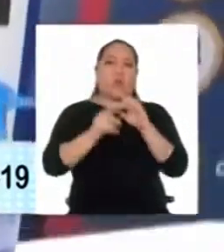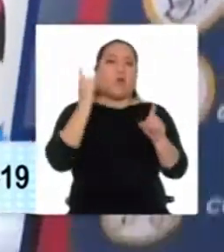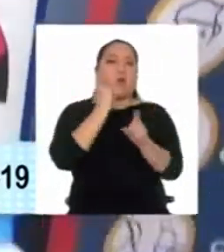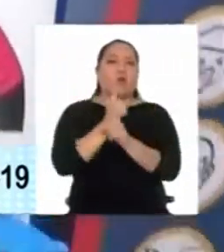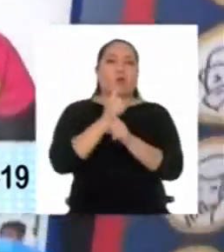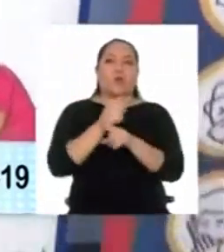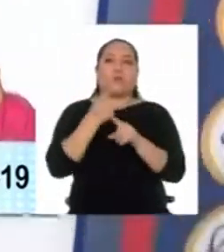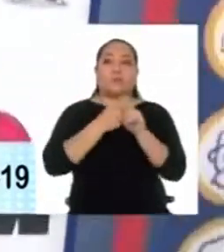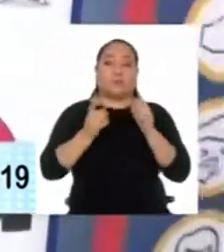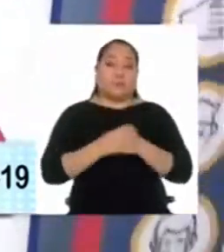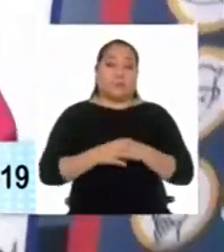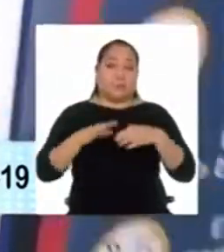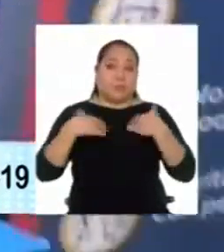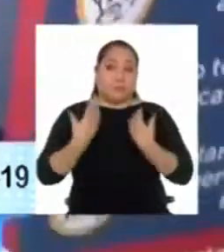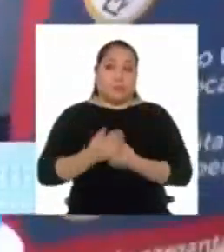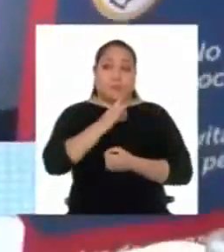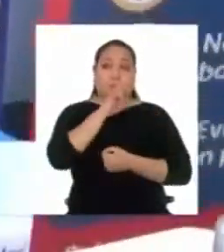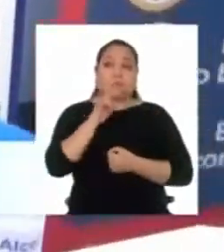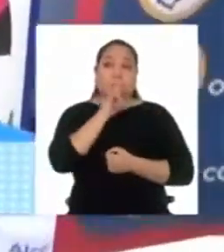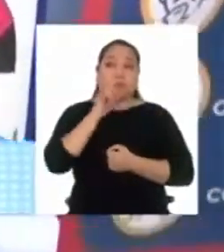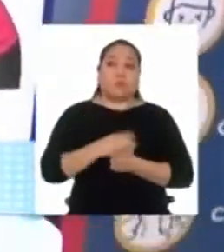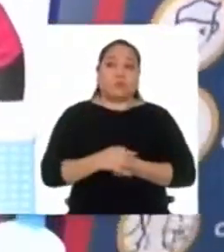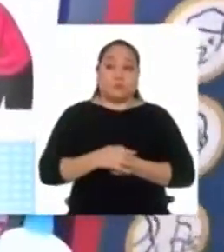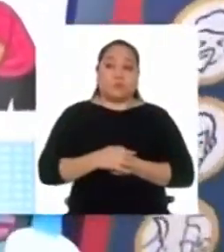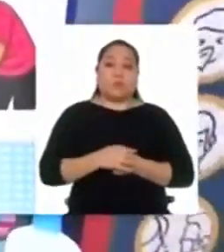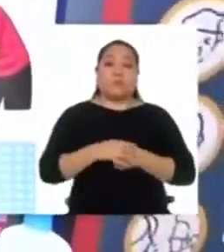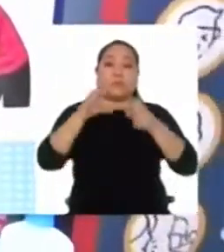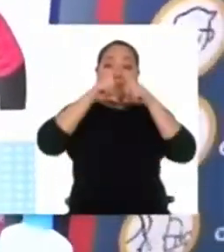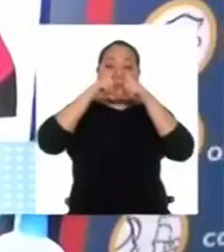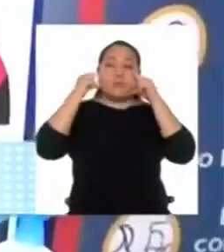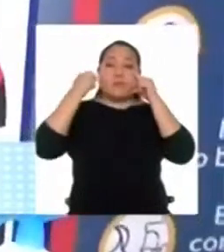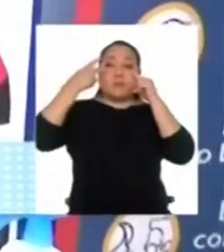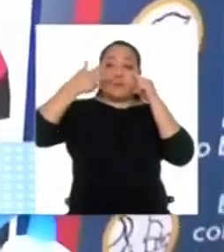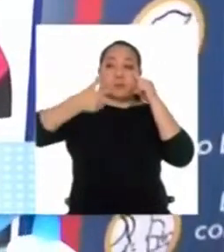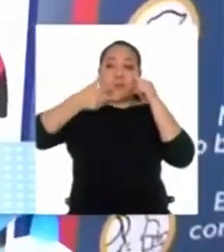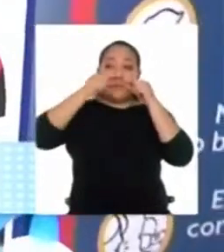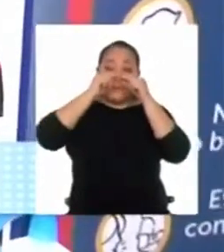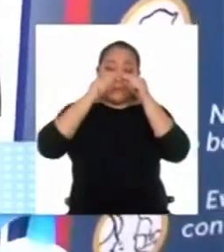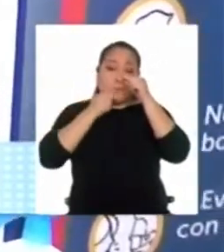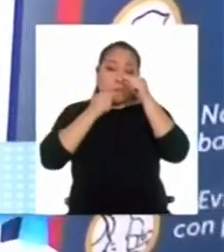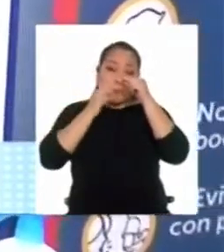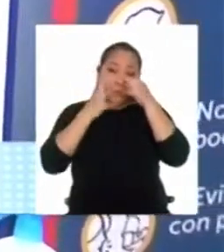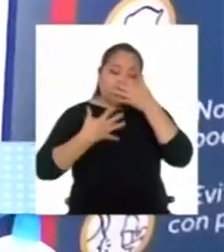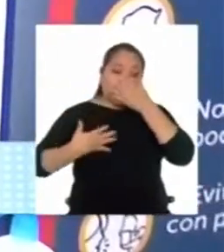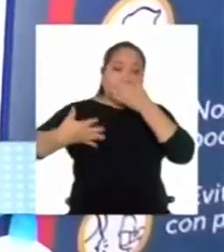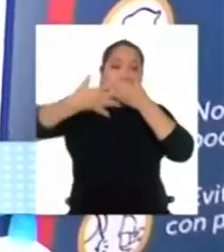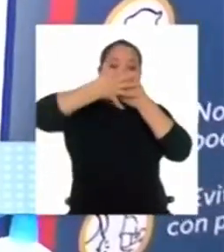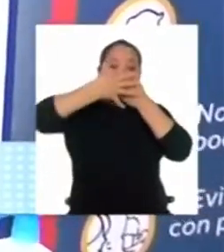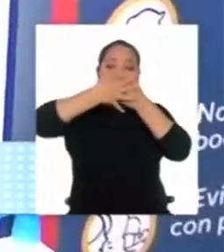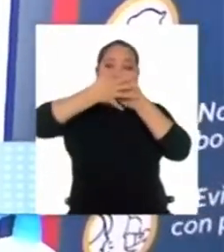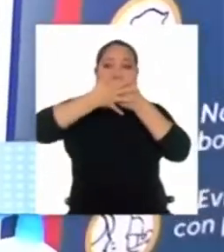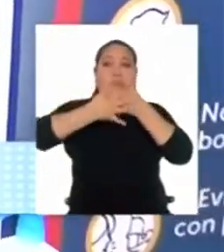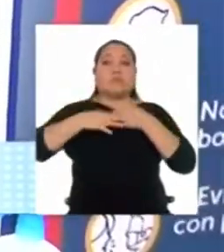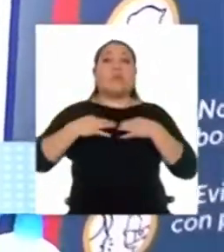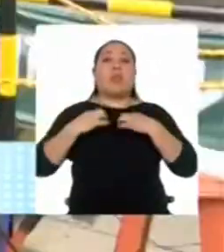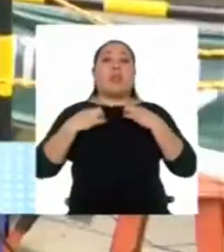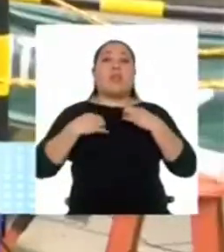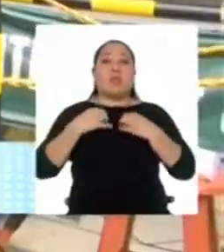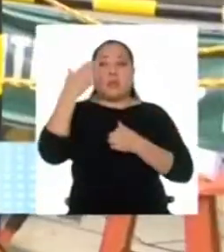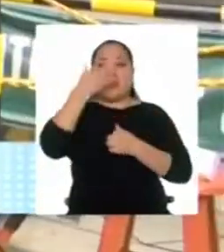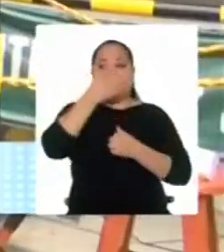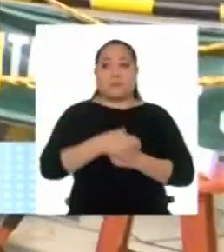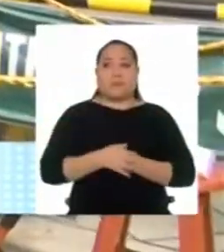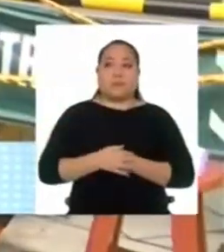adecuadamente. Pero para poder usar una mascarilla quirúrgica de 3 pliegues, por encima de ella tenemos que usar una mascarilla de